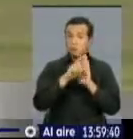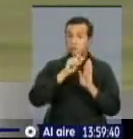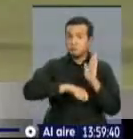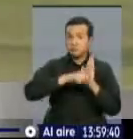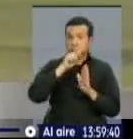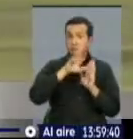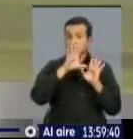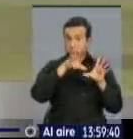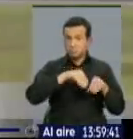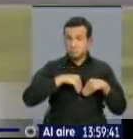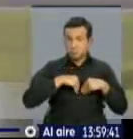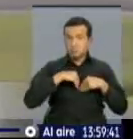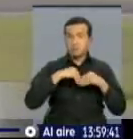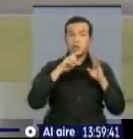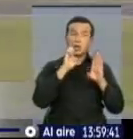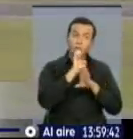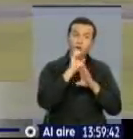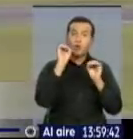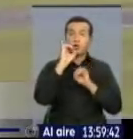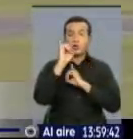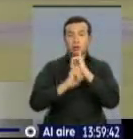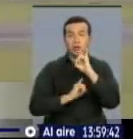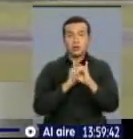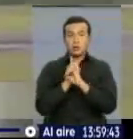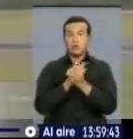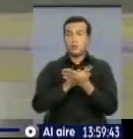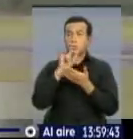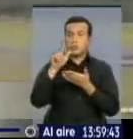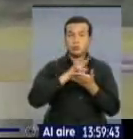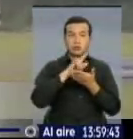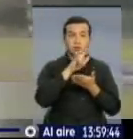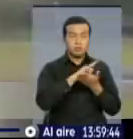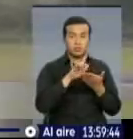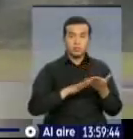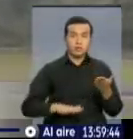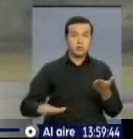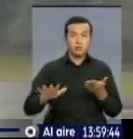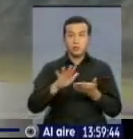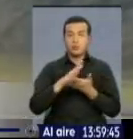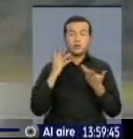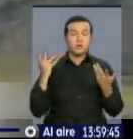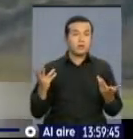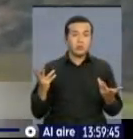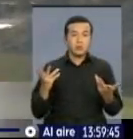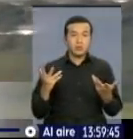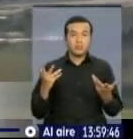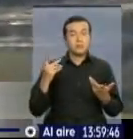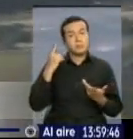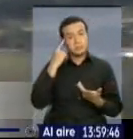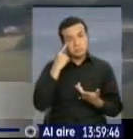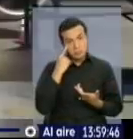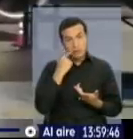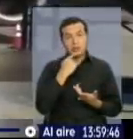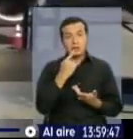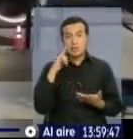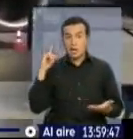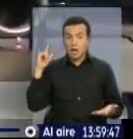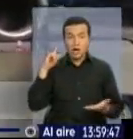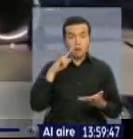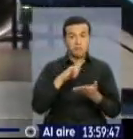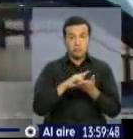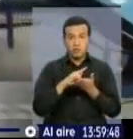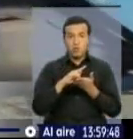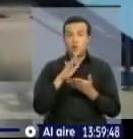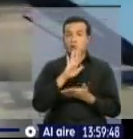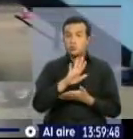tanto nacional como internacional, de los destinos en donde operamos. No existe posibilidad alguna de que aviones, sin